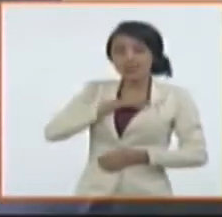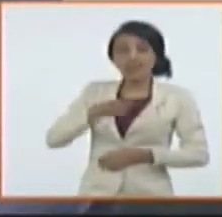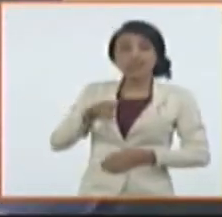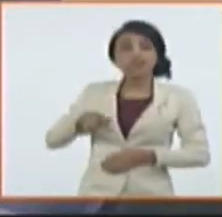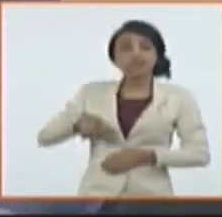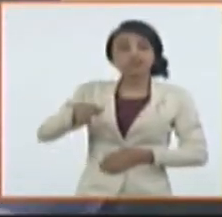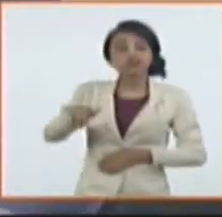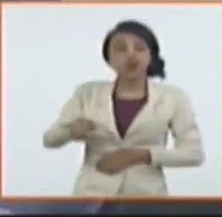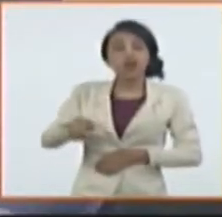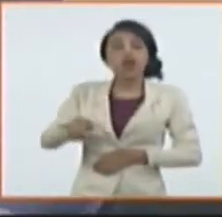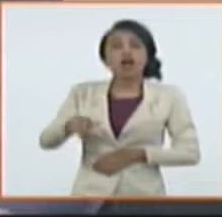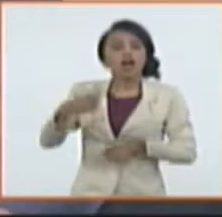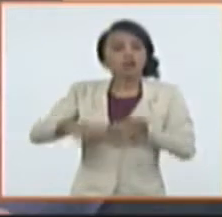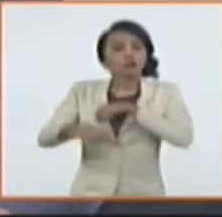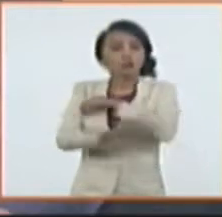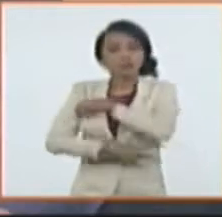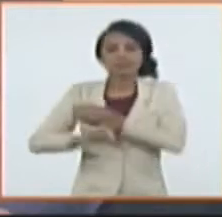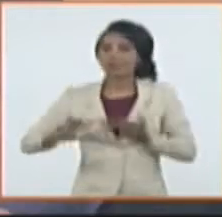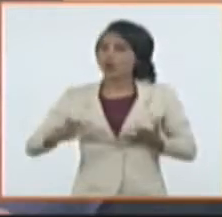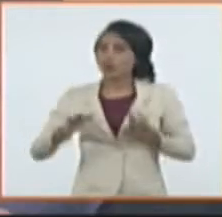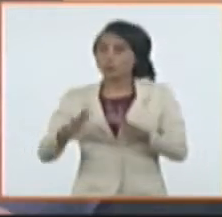exterior.